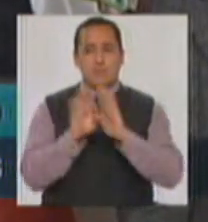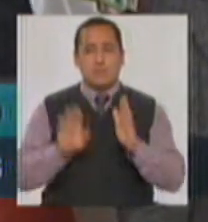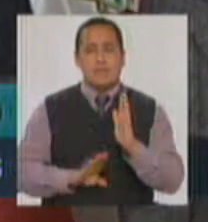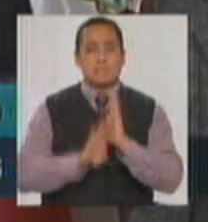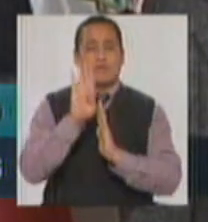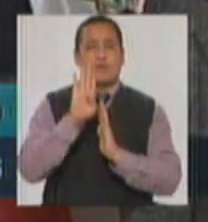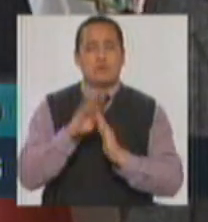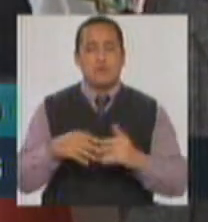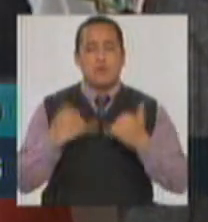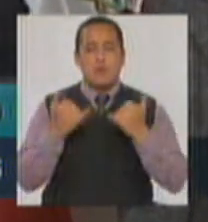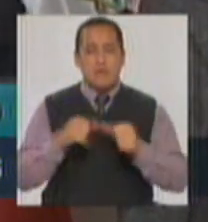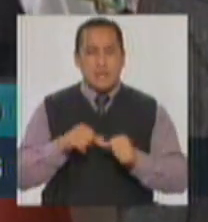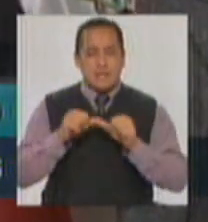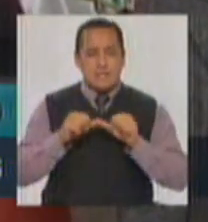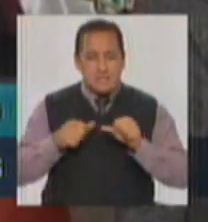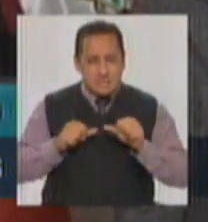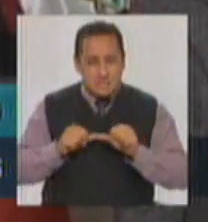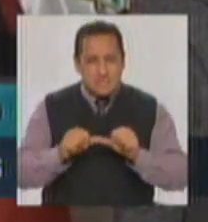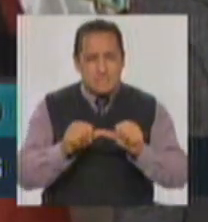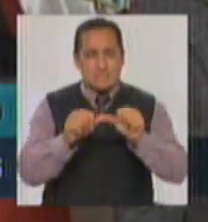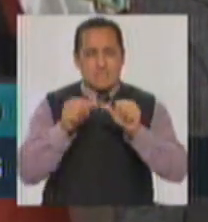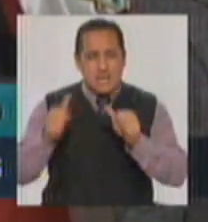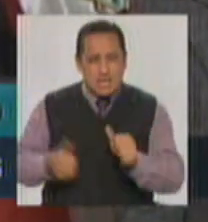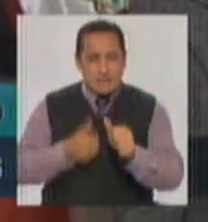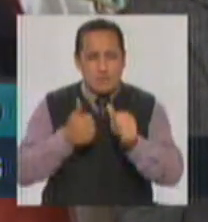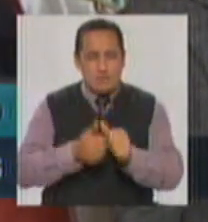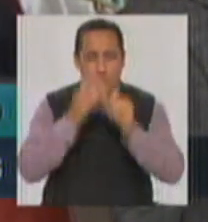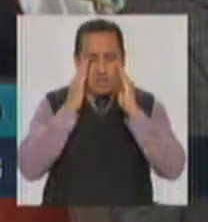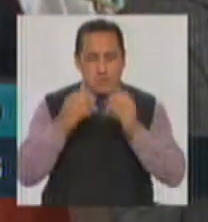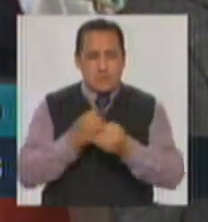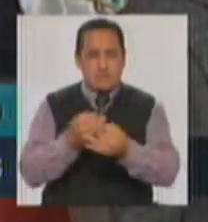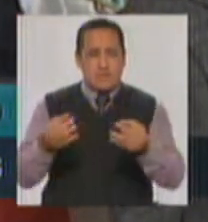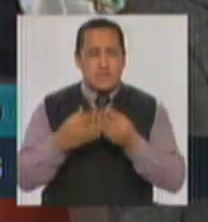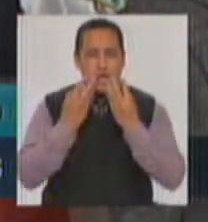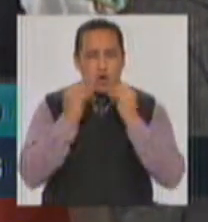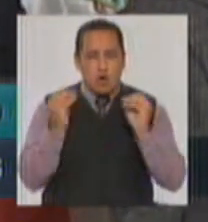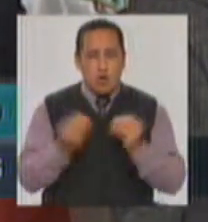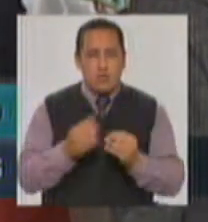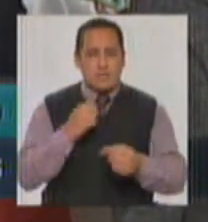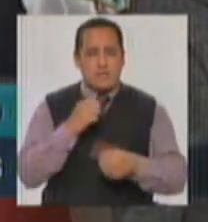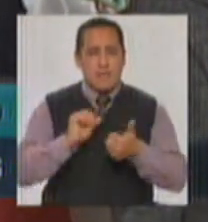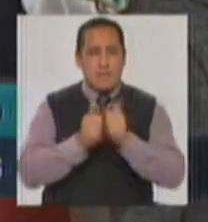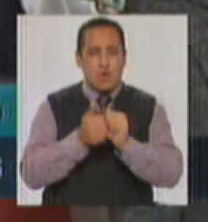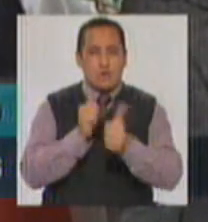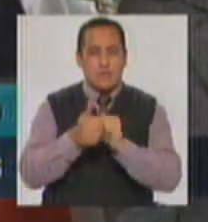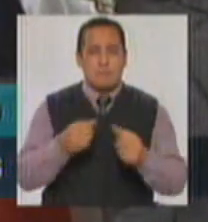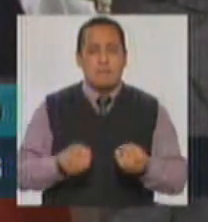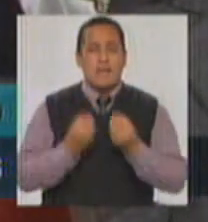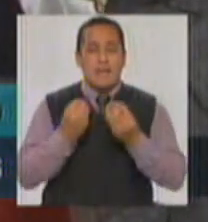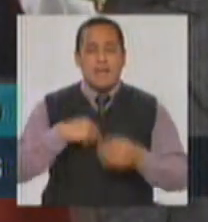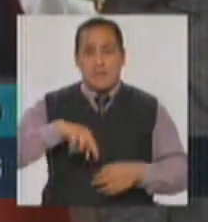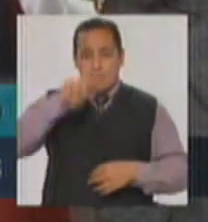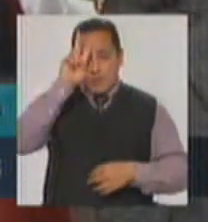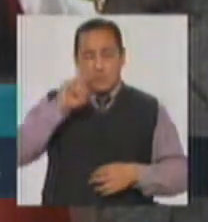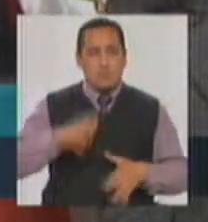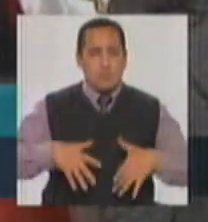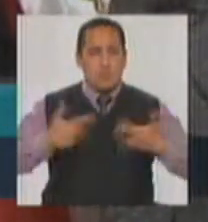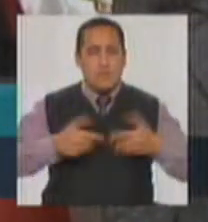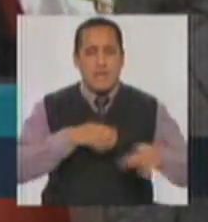desarrollo, el seguimiento, la atención a nuestros jóvenes atletas para que también el Perú haga